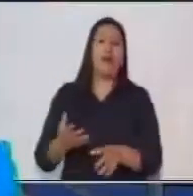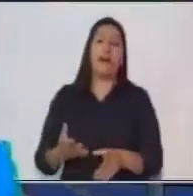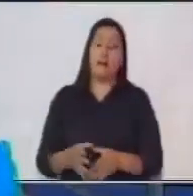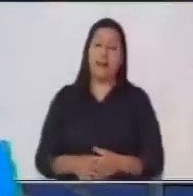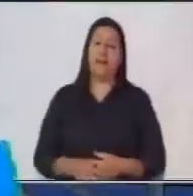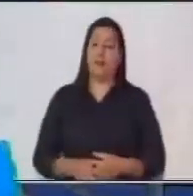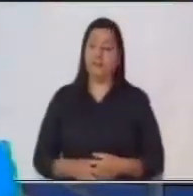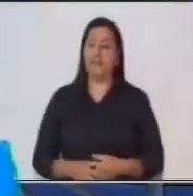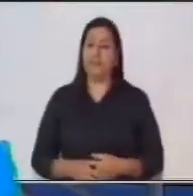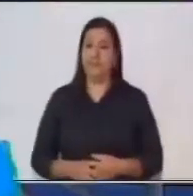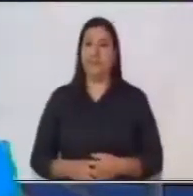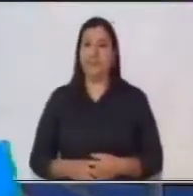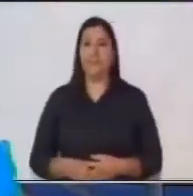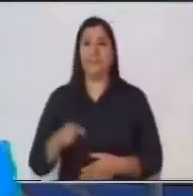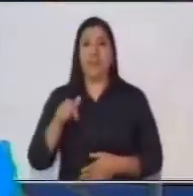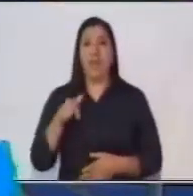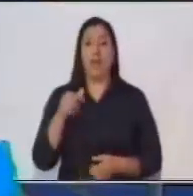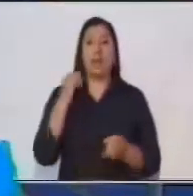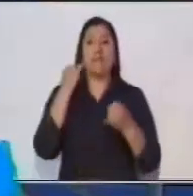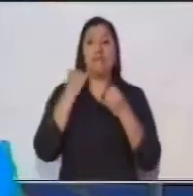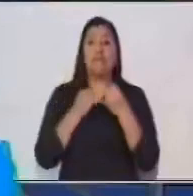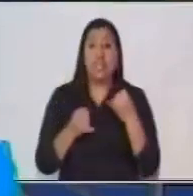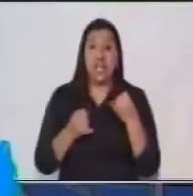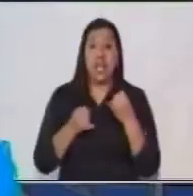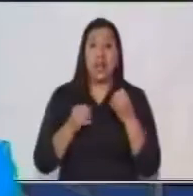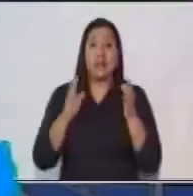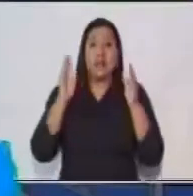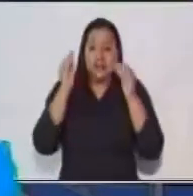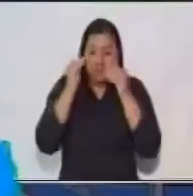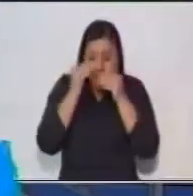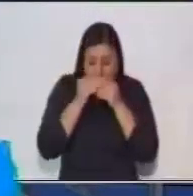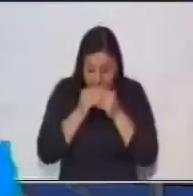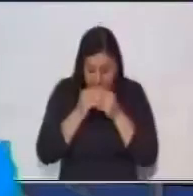el desenlace o final, que nos dice: